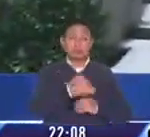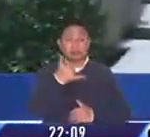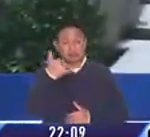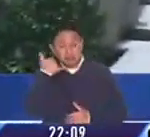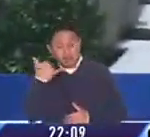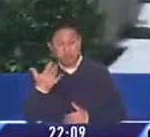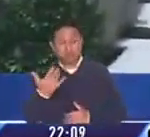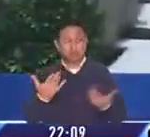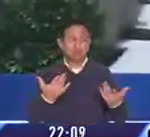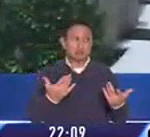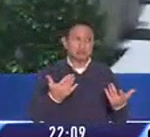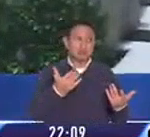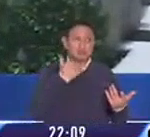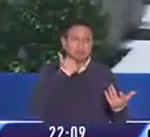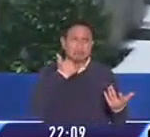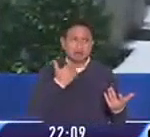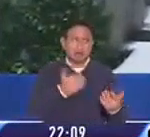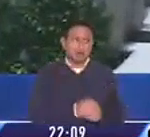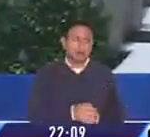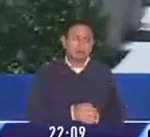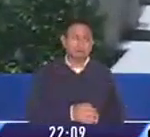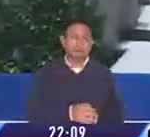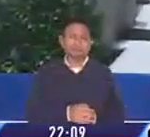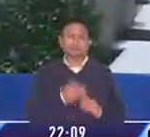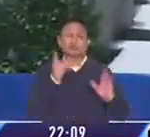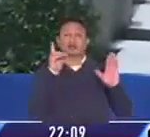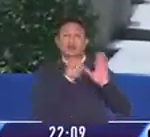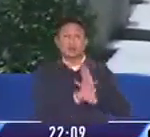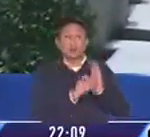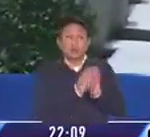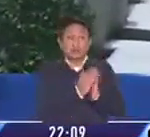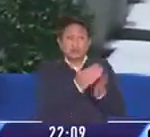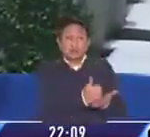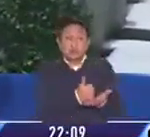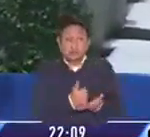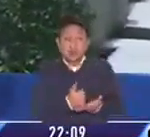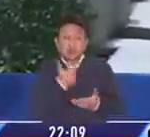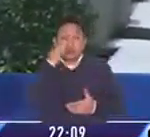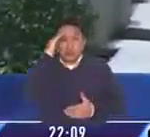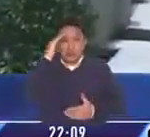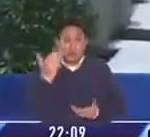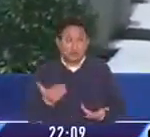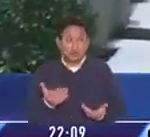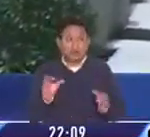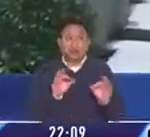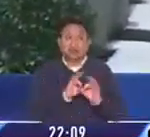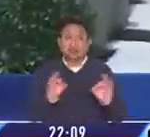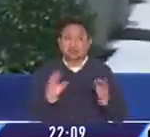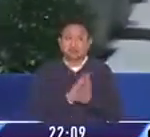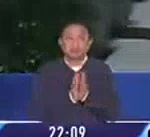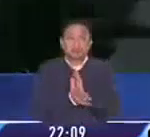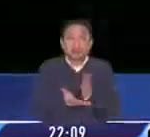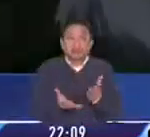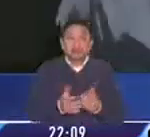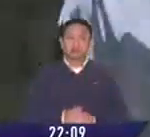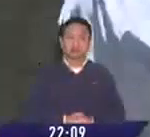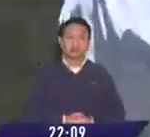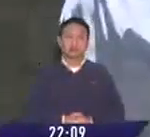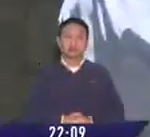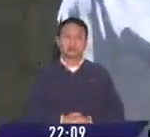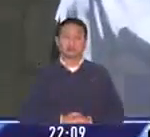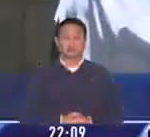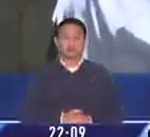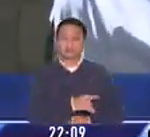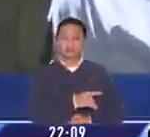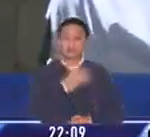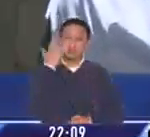de auxilio, si hubo algún pedido de asistencia de la Policía Nacional. No existe nada al respecto. Un caso